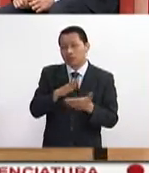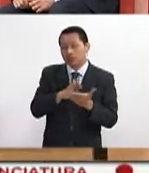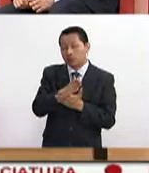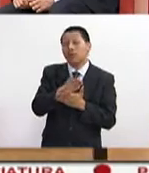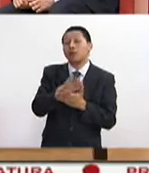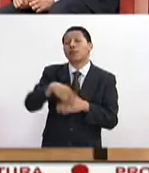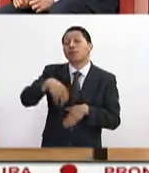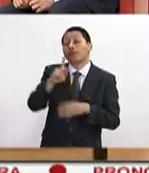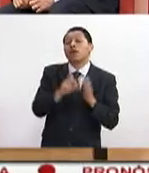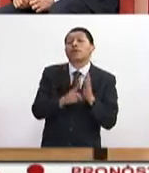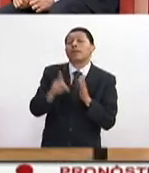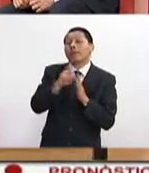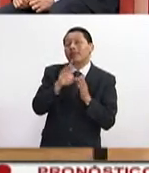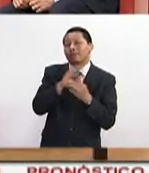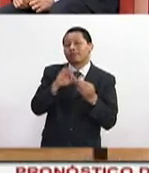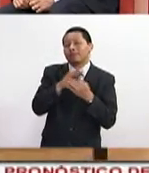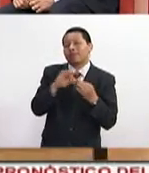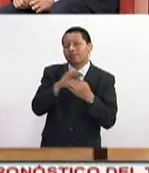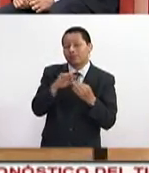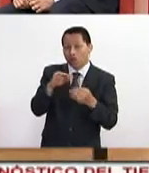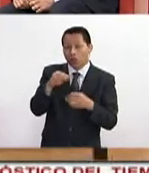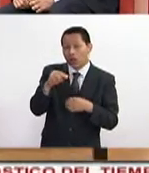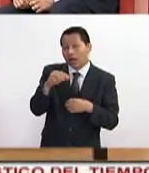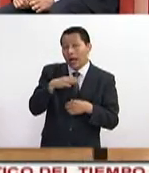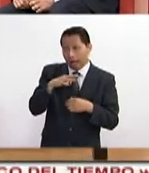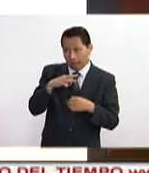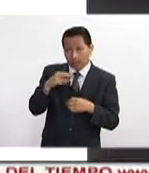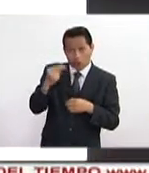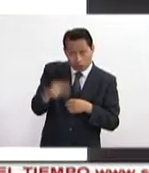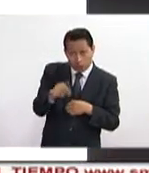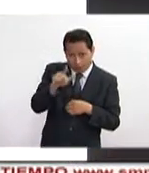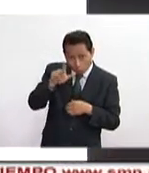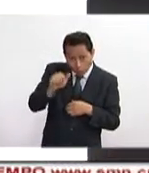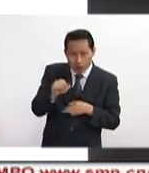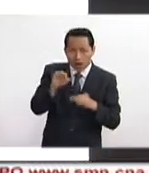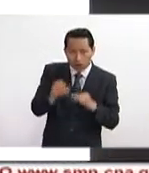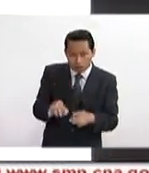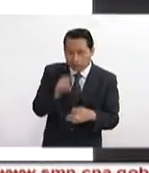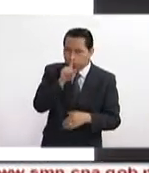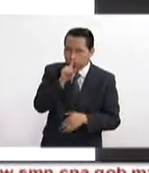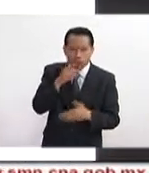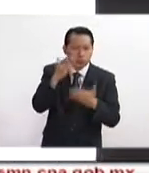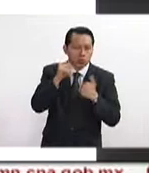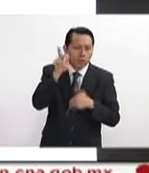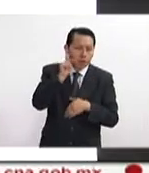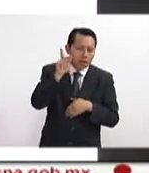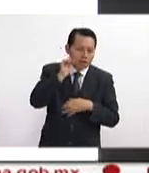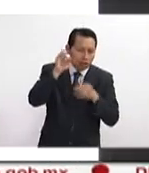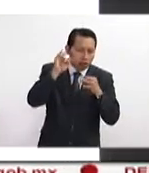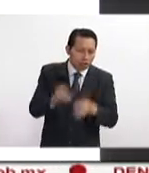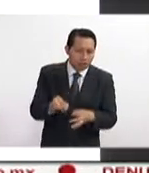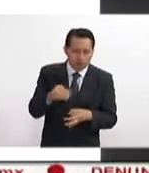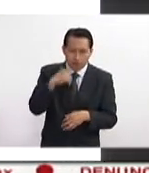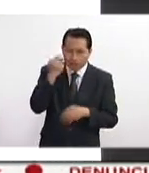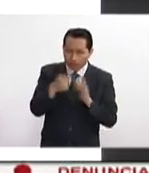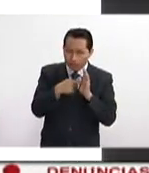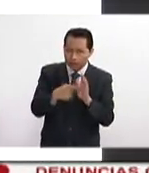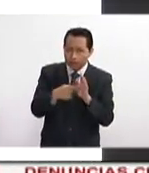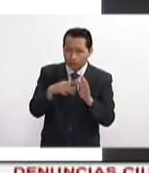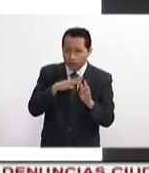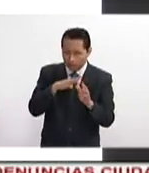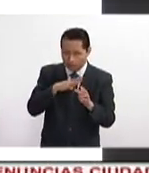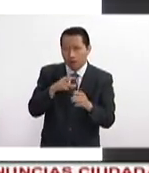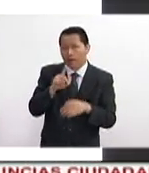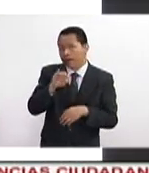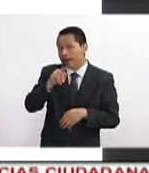los departamentos de los que se habla no están a nombre de Lula, entonces pues tampoco hay como una prueba real que indique que está